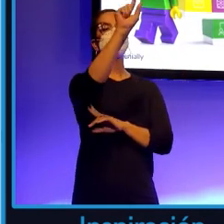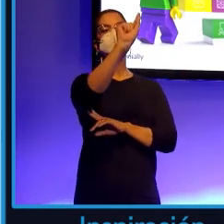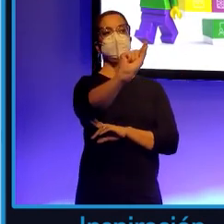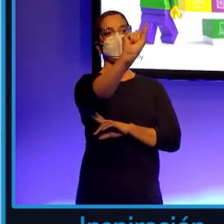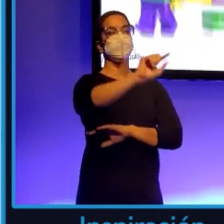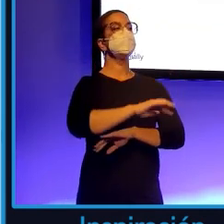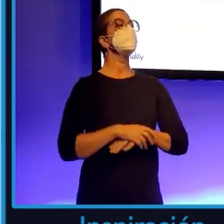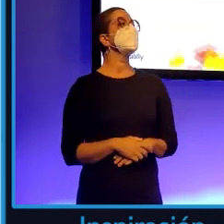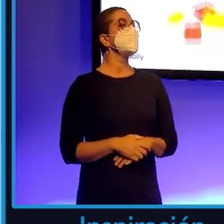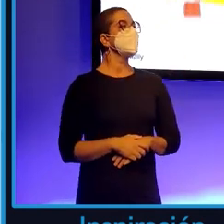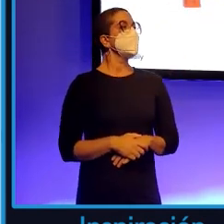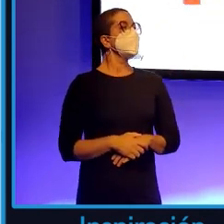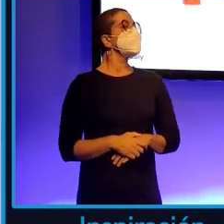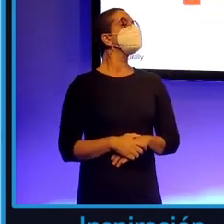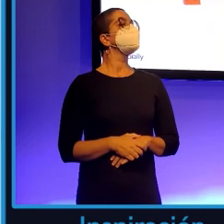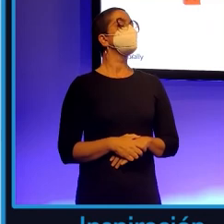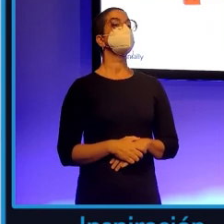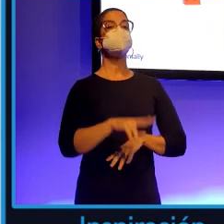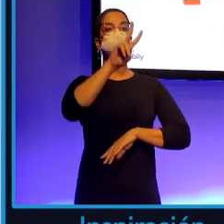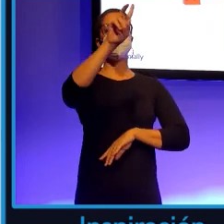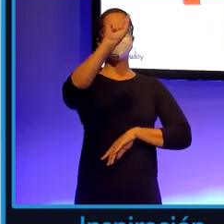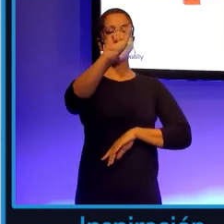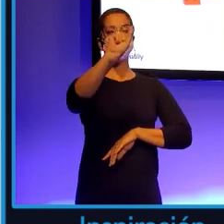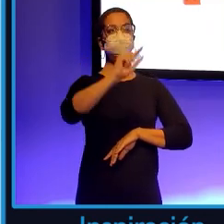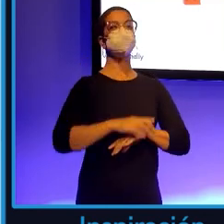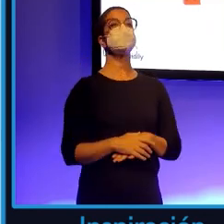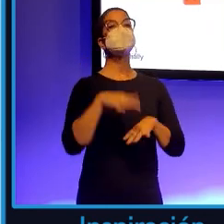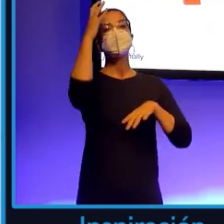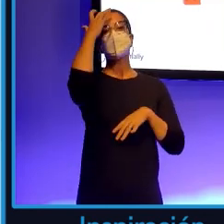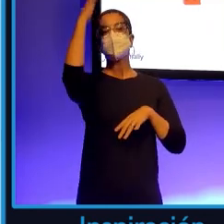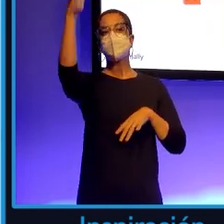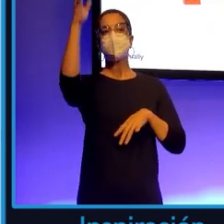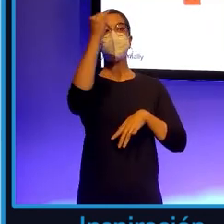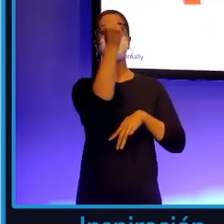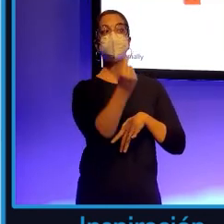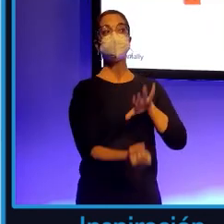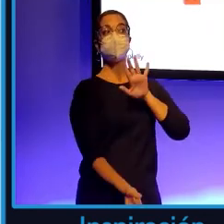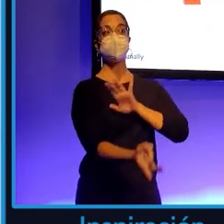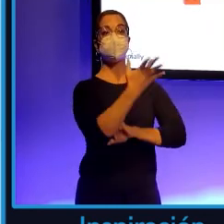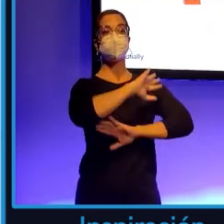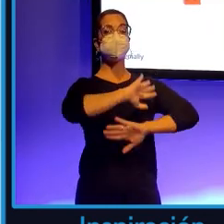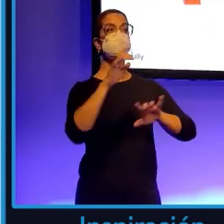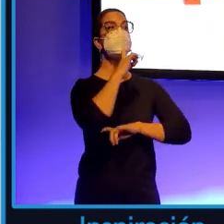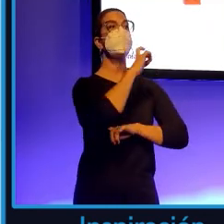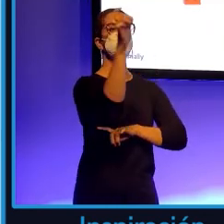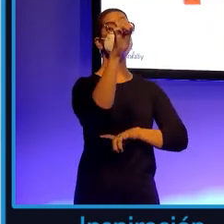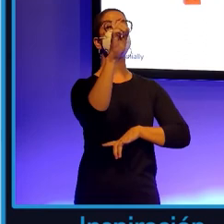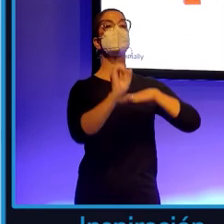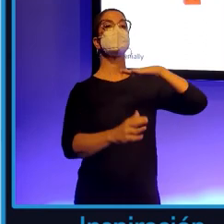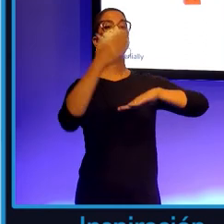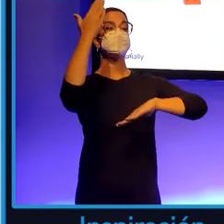minutos en esos dos minutos únicamente imaginar y diseñar yo aviso cuando pasen esos dos